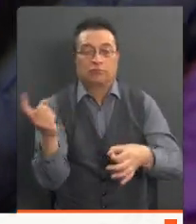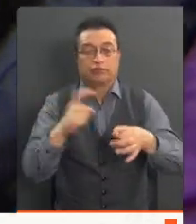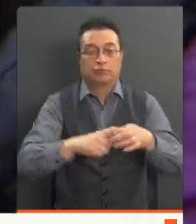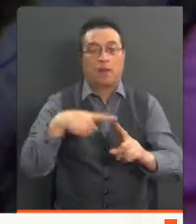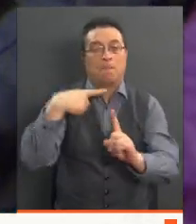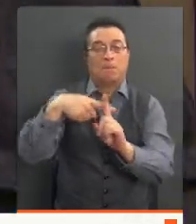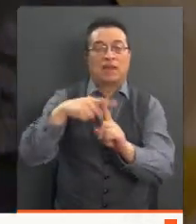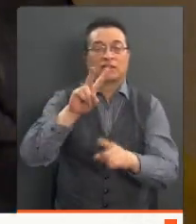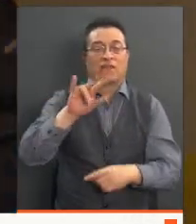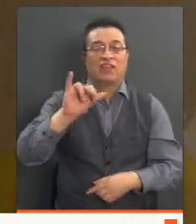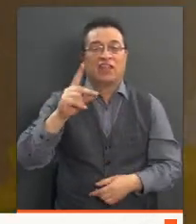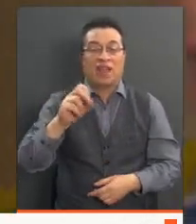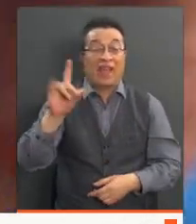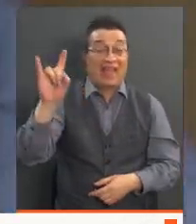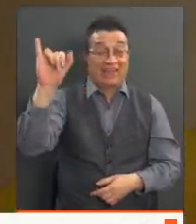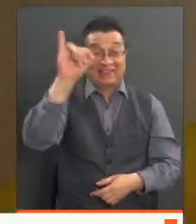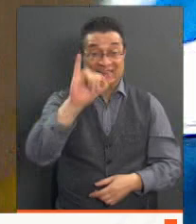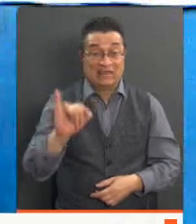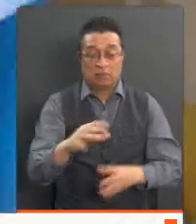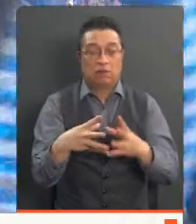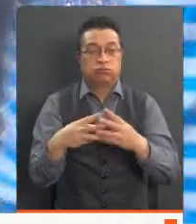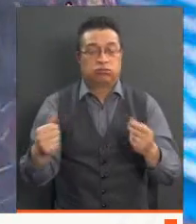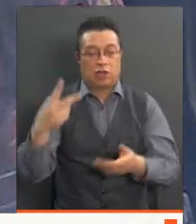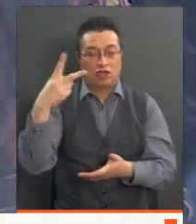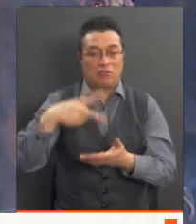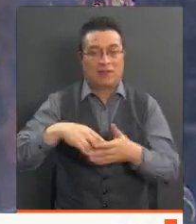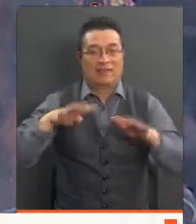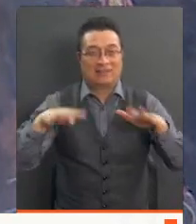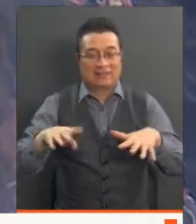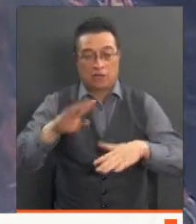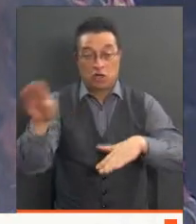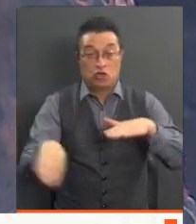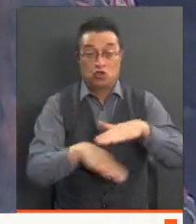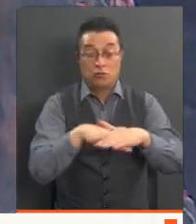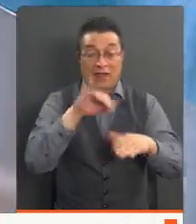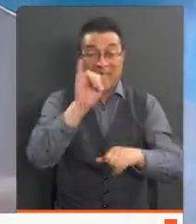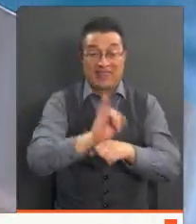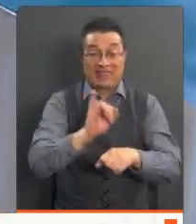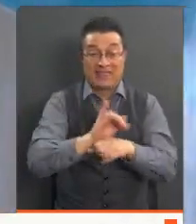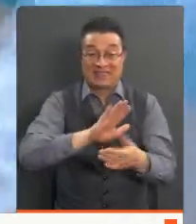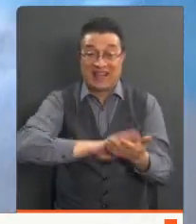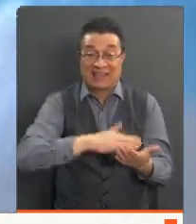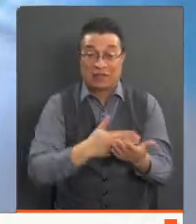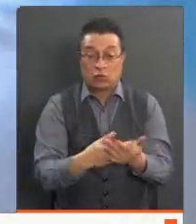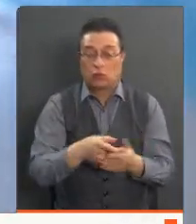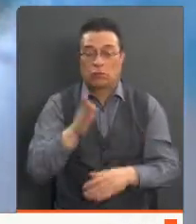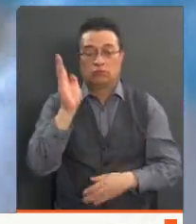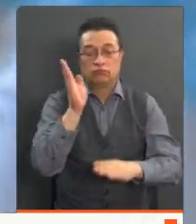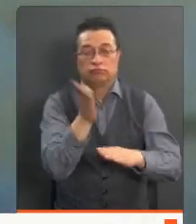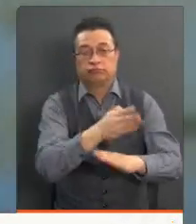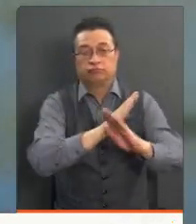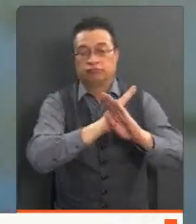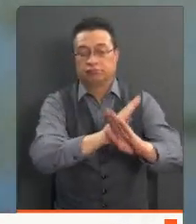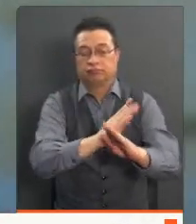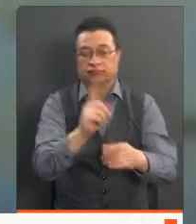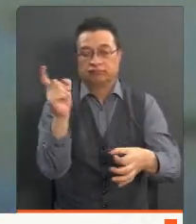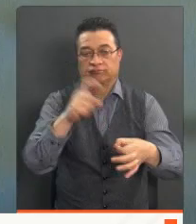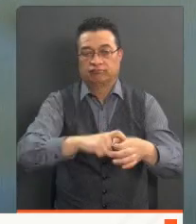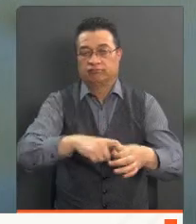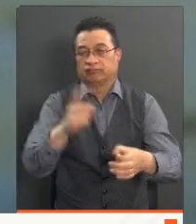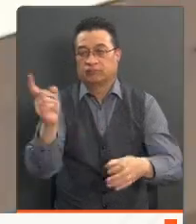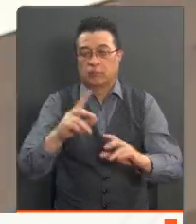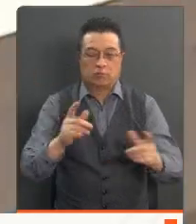ISAPRE que desapareció en noviembre de 2017 luego que la Superintendencia de Salud cancelara su registro tras una compleja